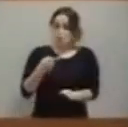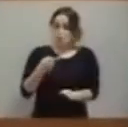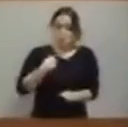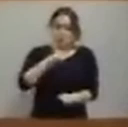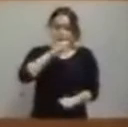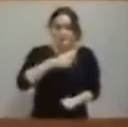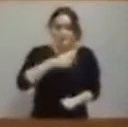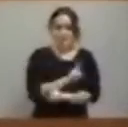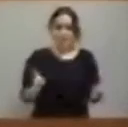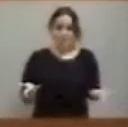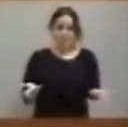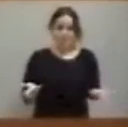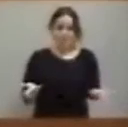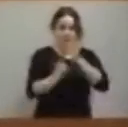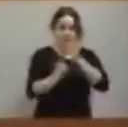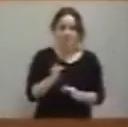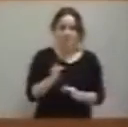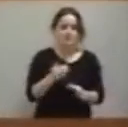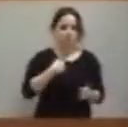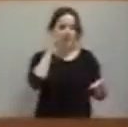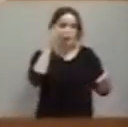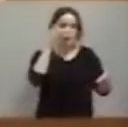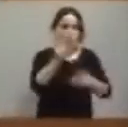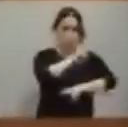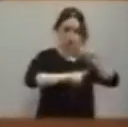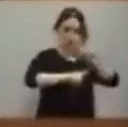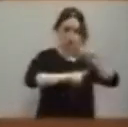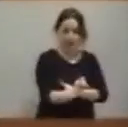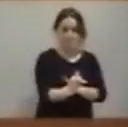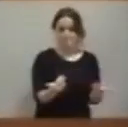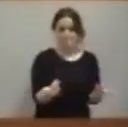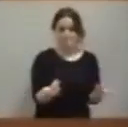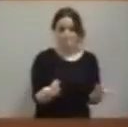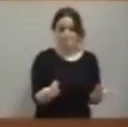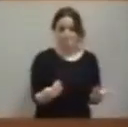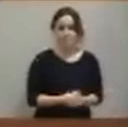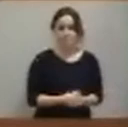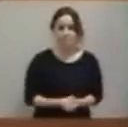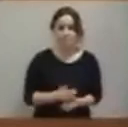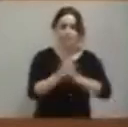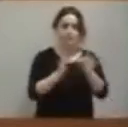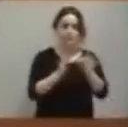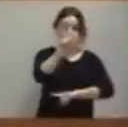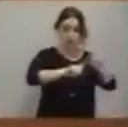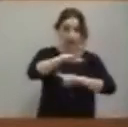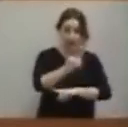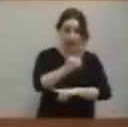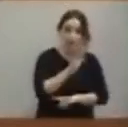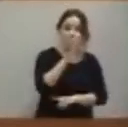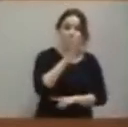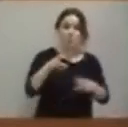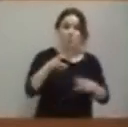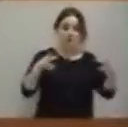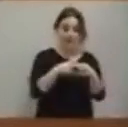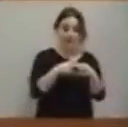no me sirve para dejar de reconocer que tenemos ese problema delante, ¿no? Y tenemos ese problema porque efectivamente tenemos una sociedad